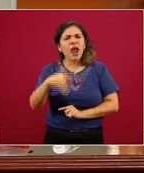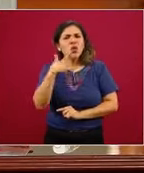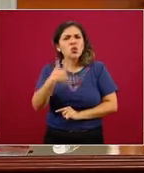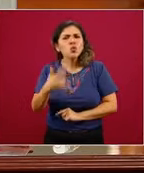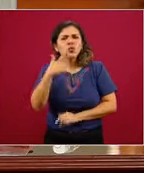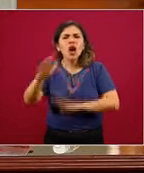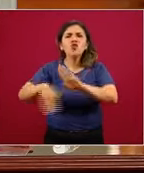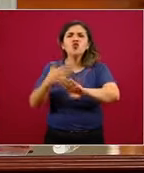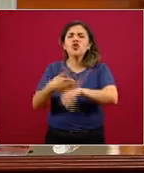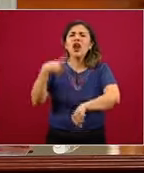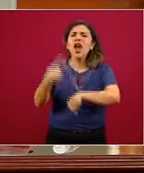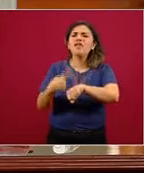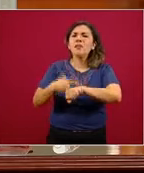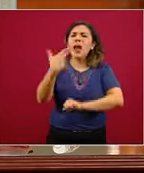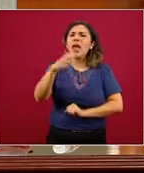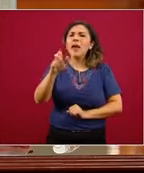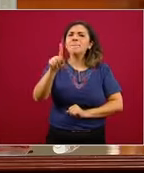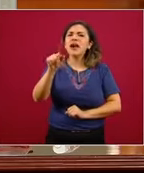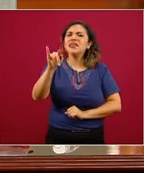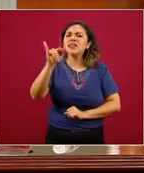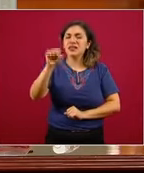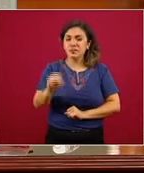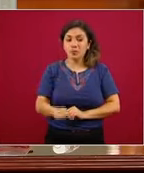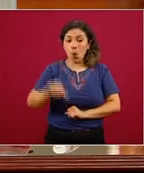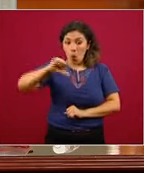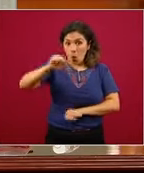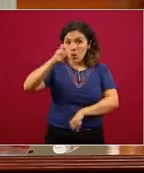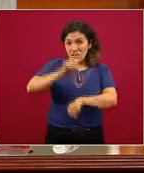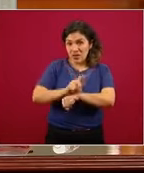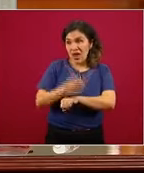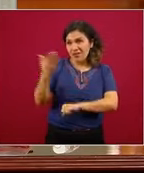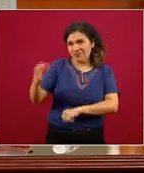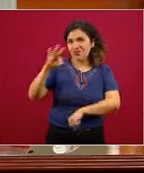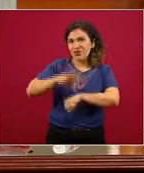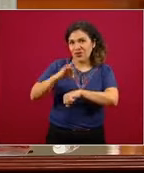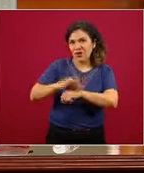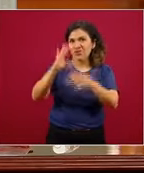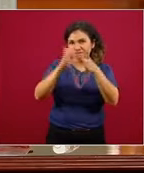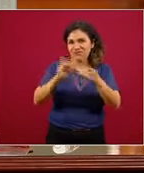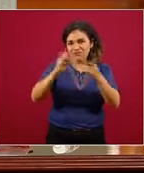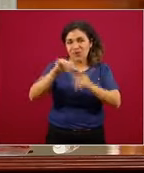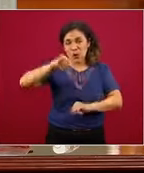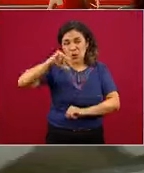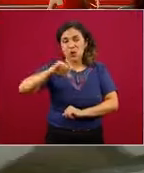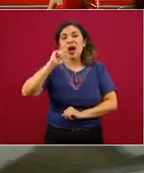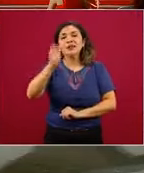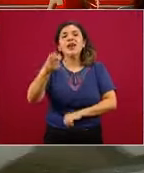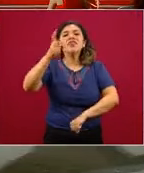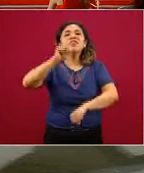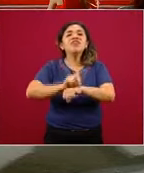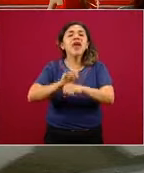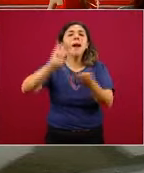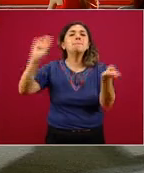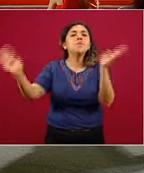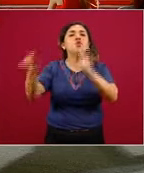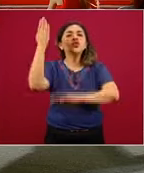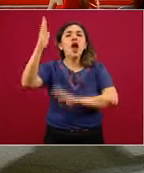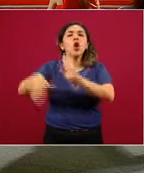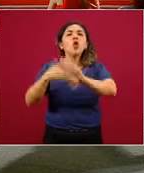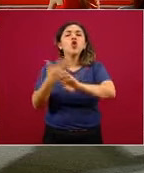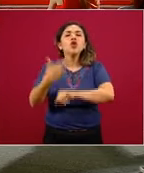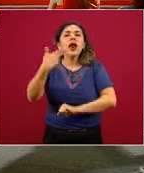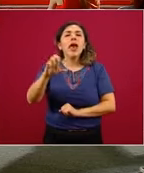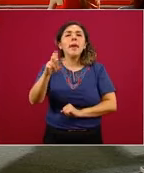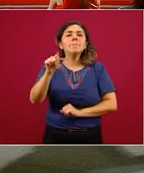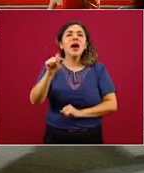contra las hepatitis virales. El día de hoy, como bien lo señalaba el subsecretario Hugo López-Gatell, se conmemora el Día Mundial contra